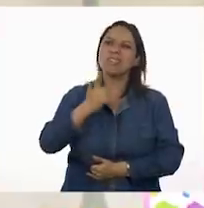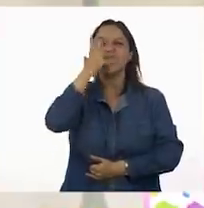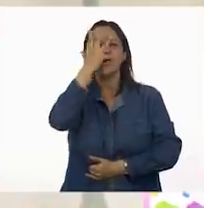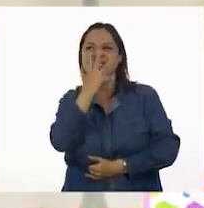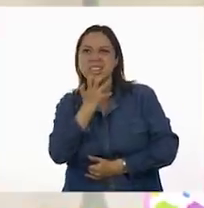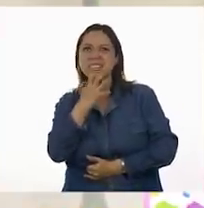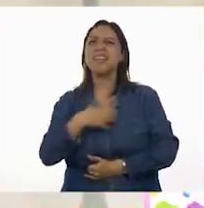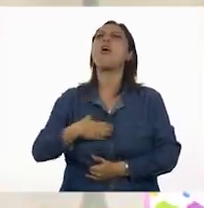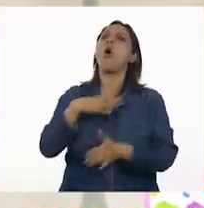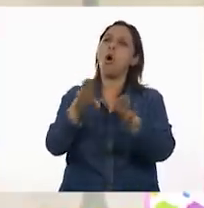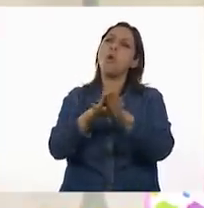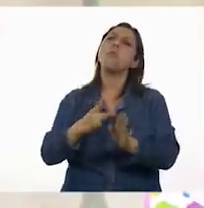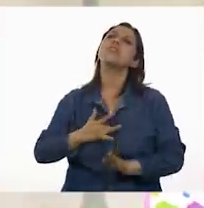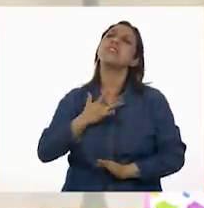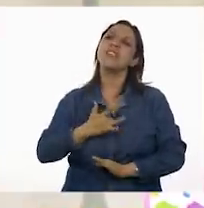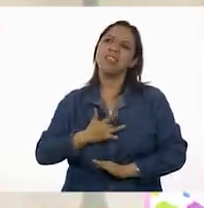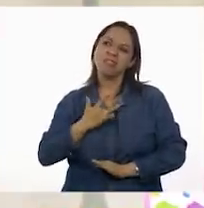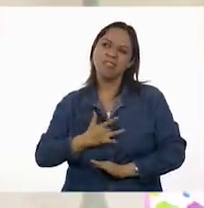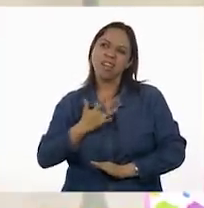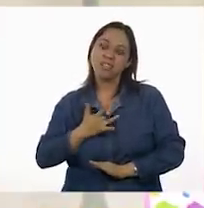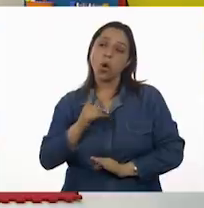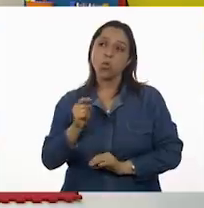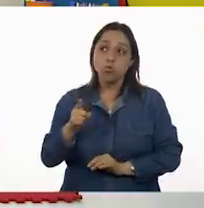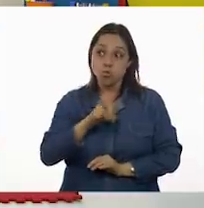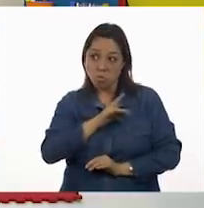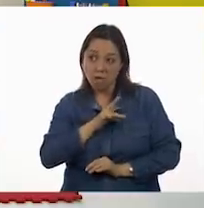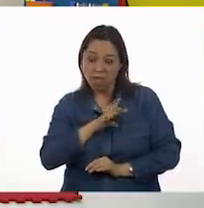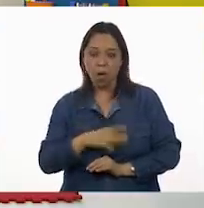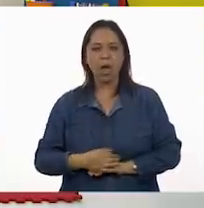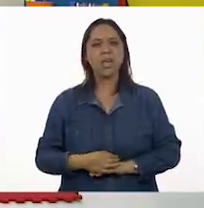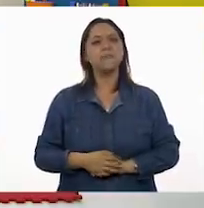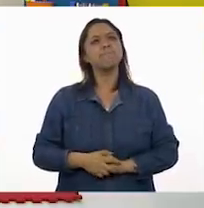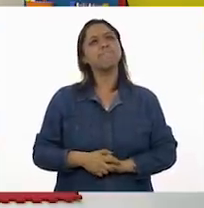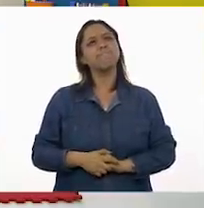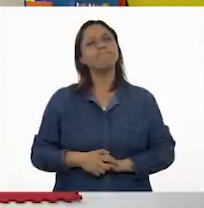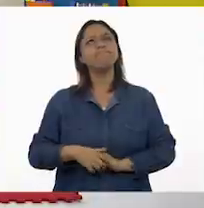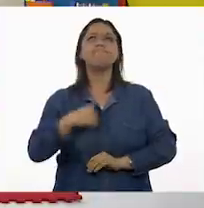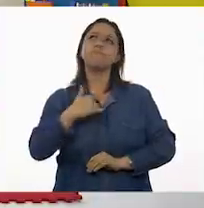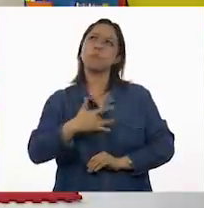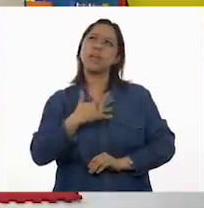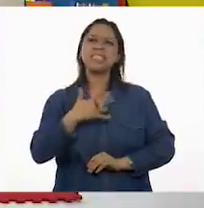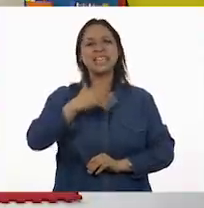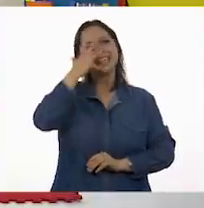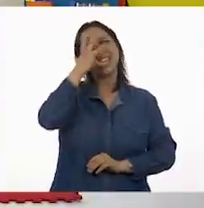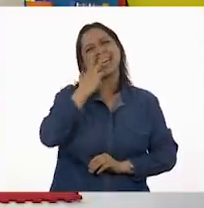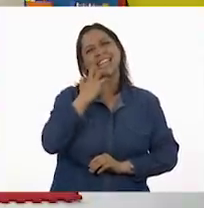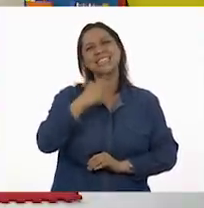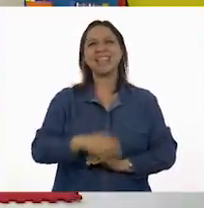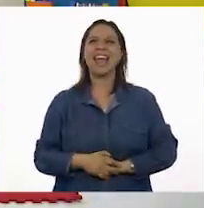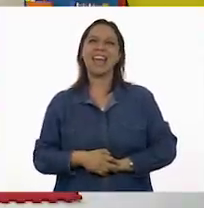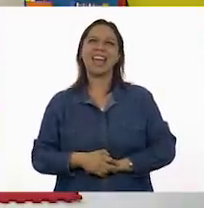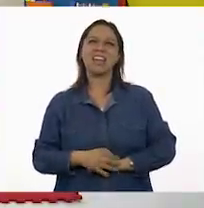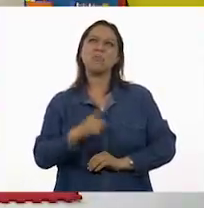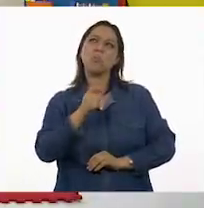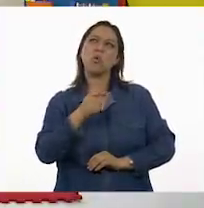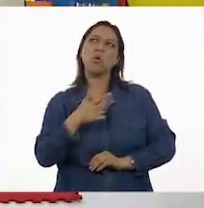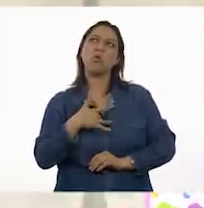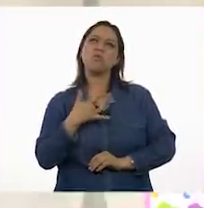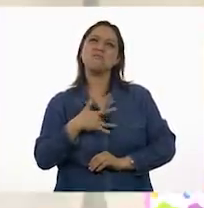o contenta? ¿O te sientes temerosa? Me siento triste y un poco